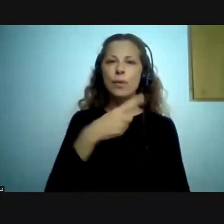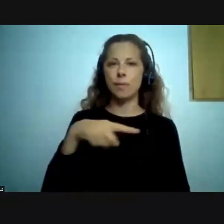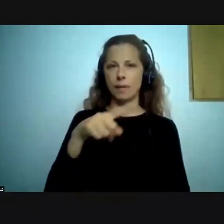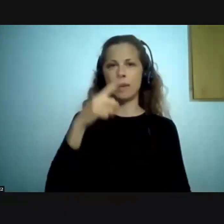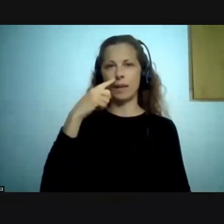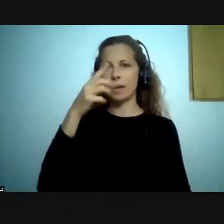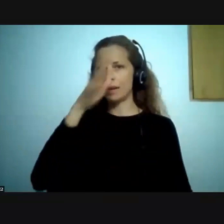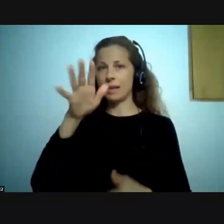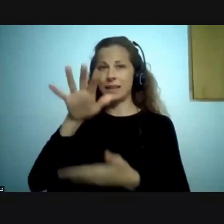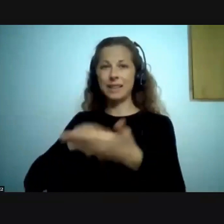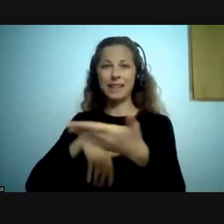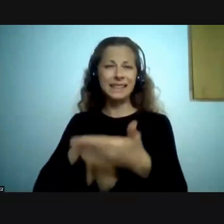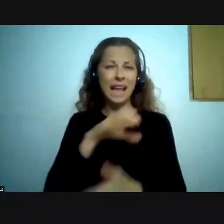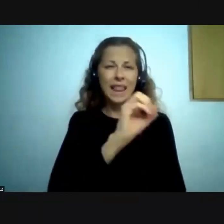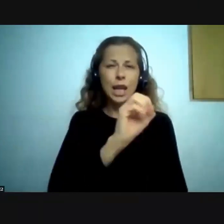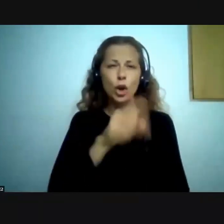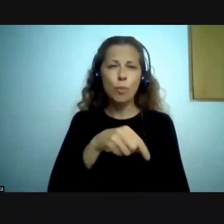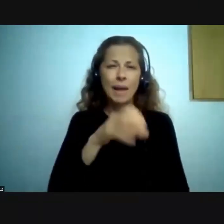el